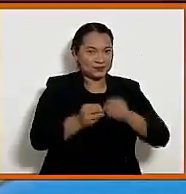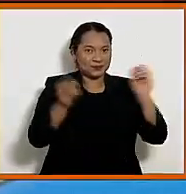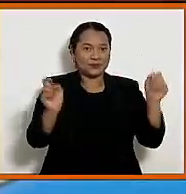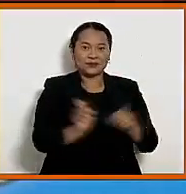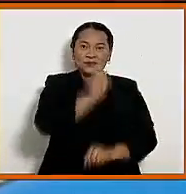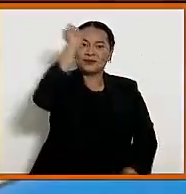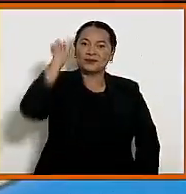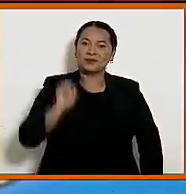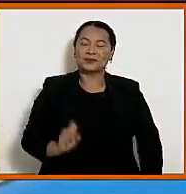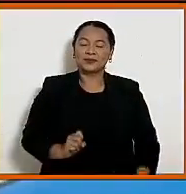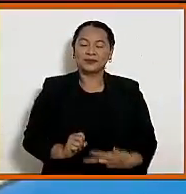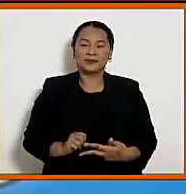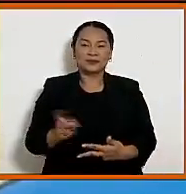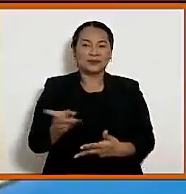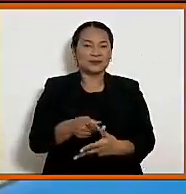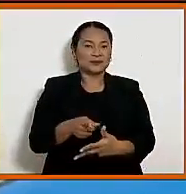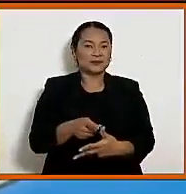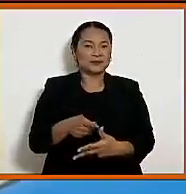es